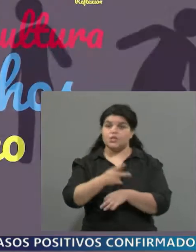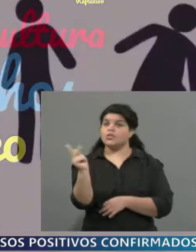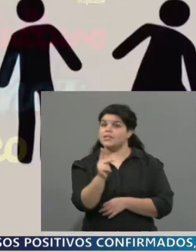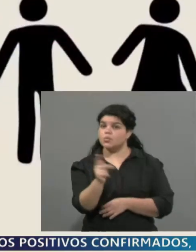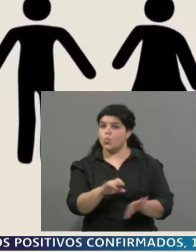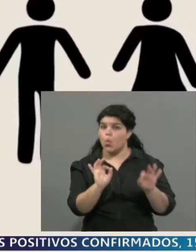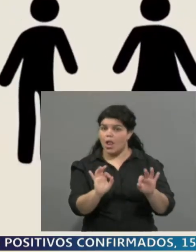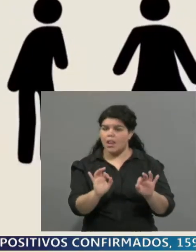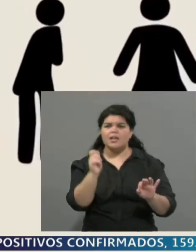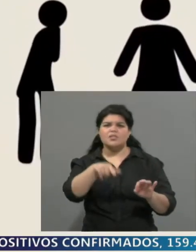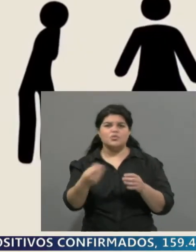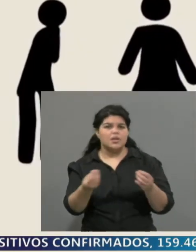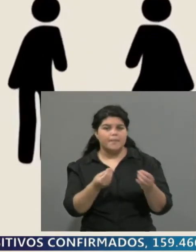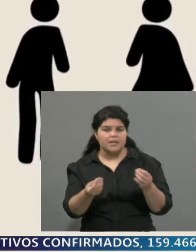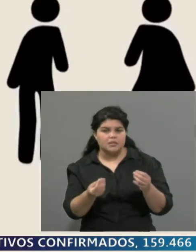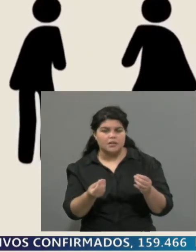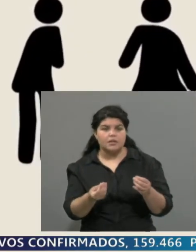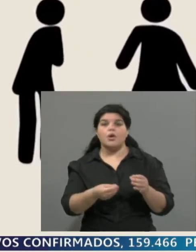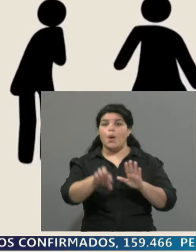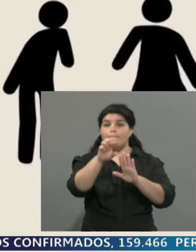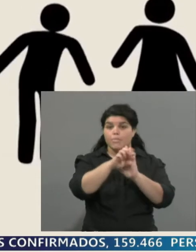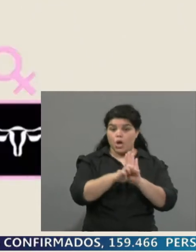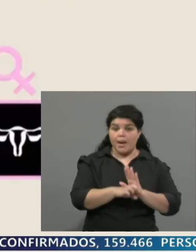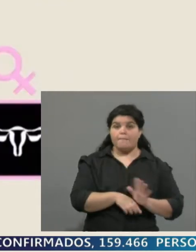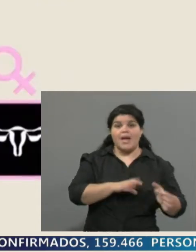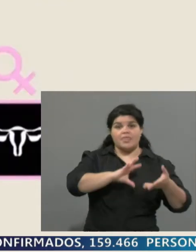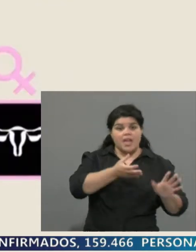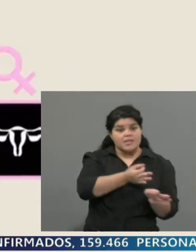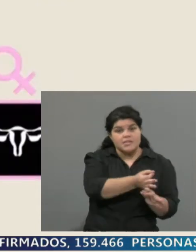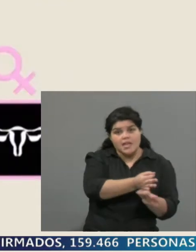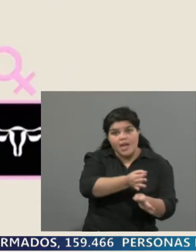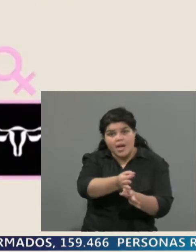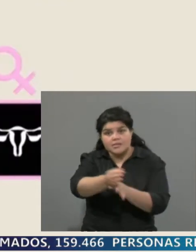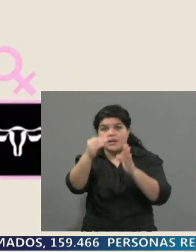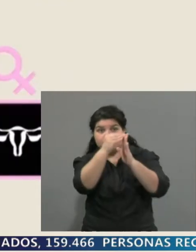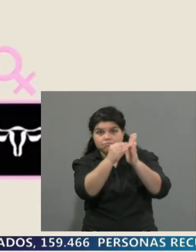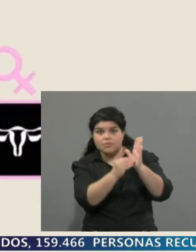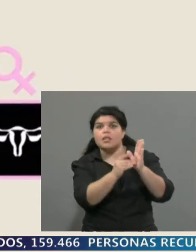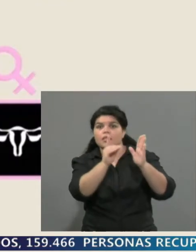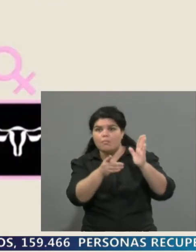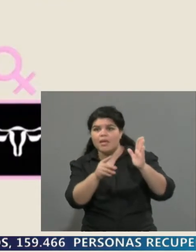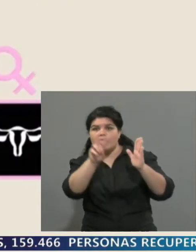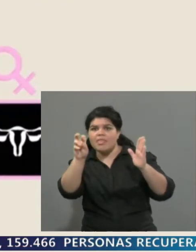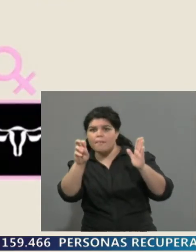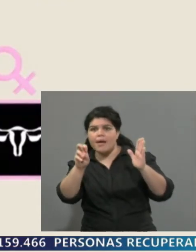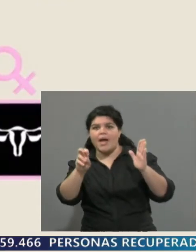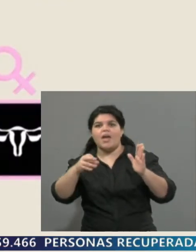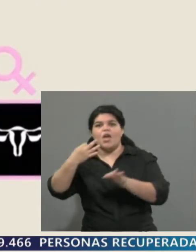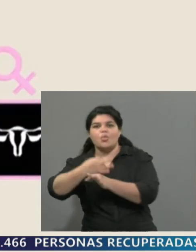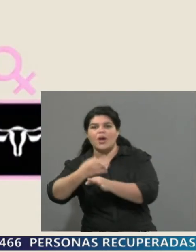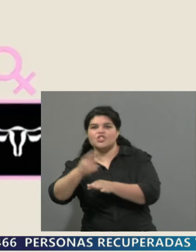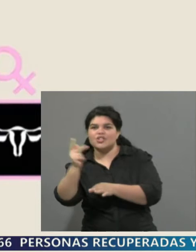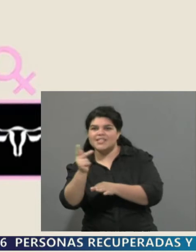las currículas, dentro de los programas y de las propuestas educativas de todos los establecimientos educativos para